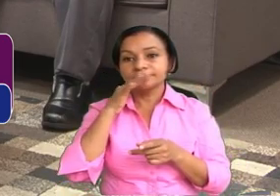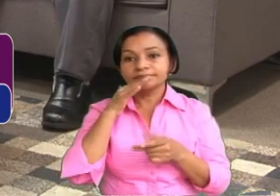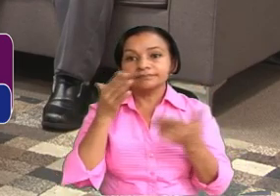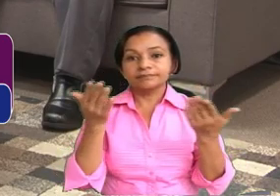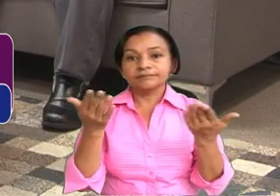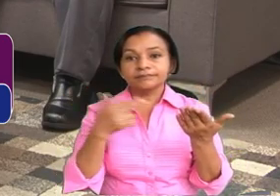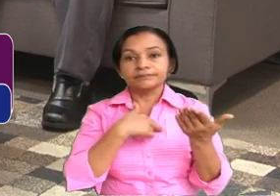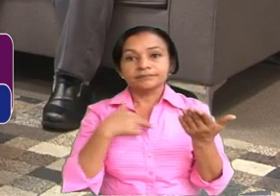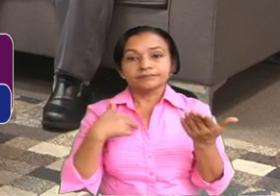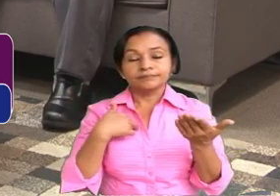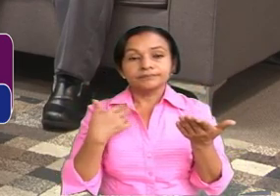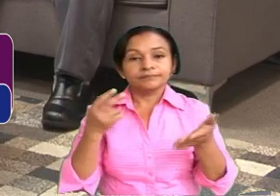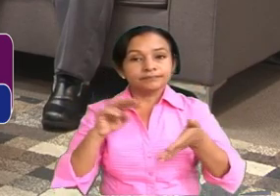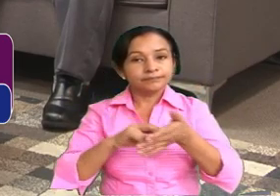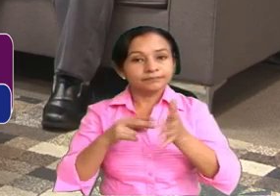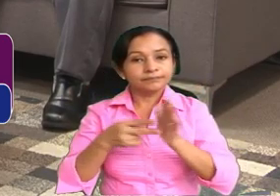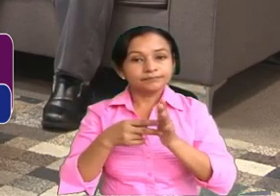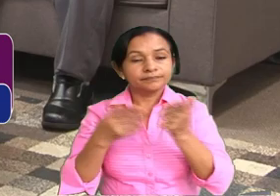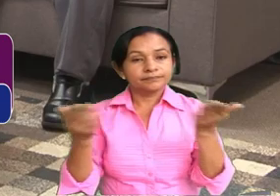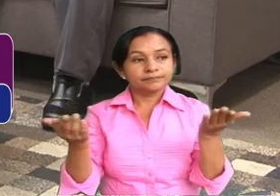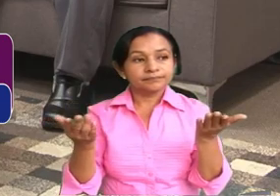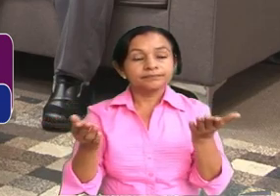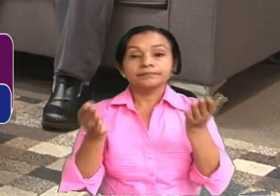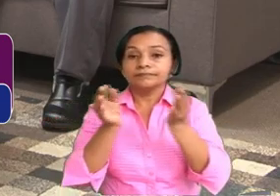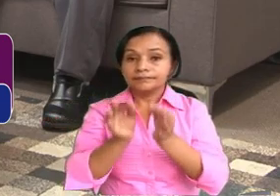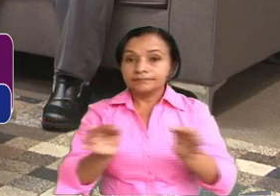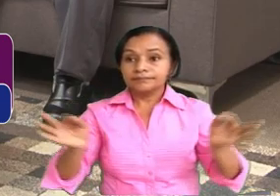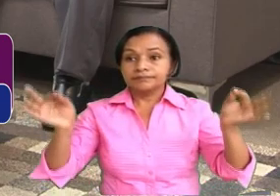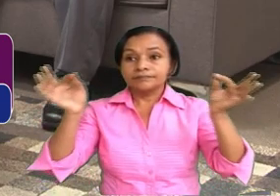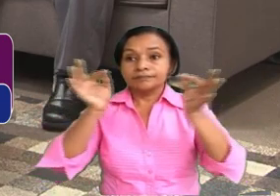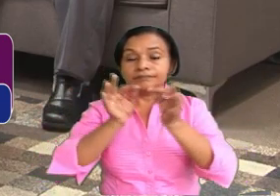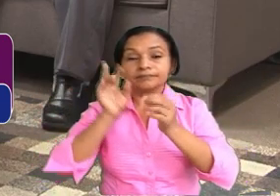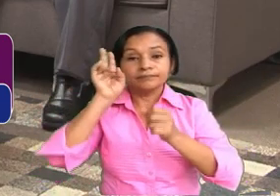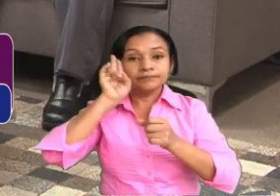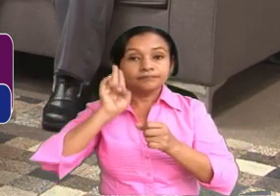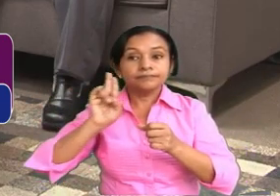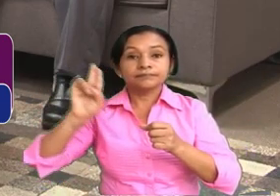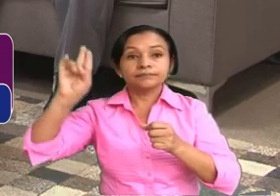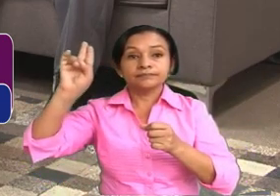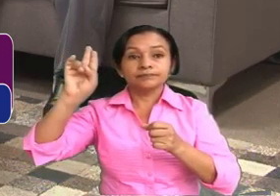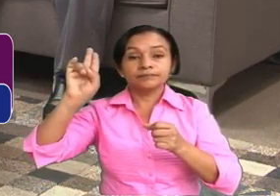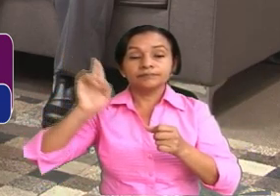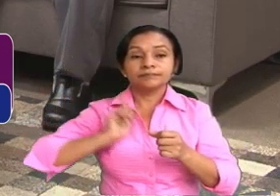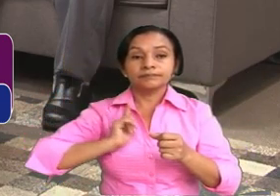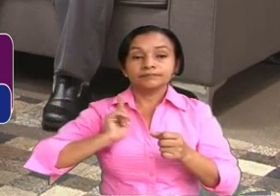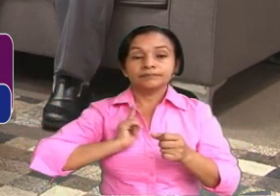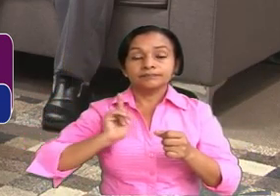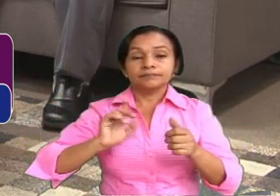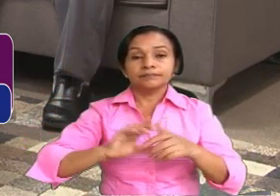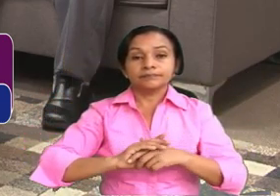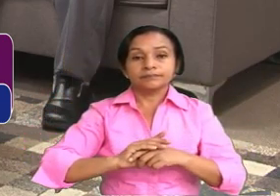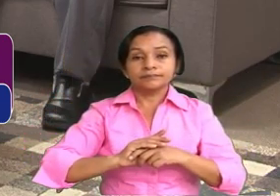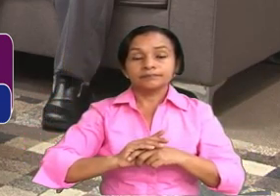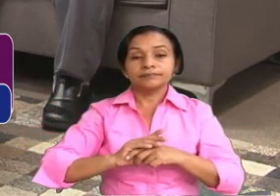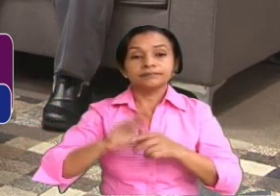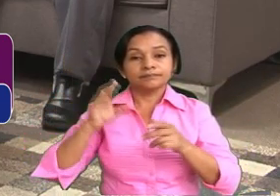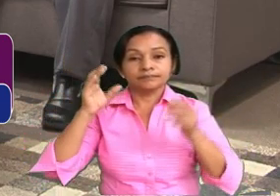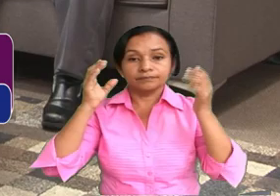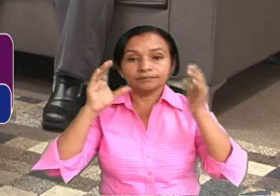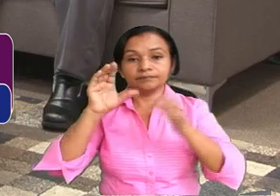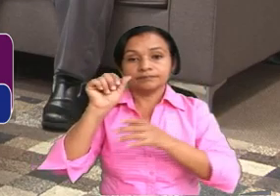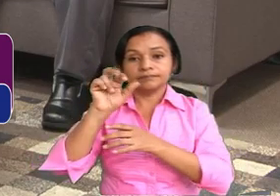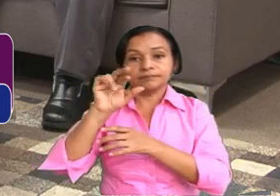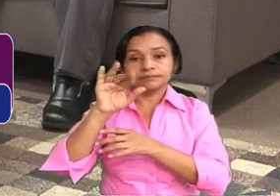Entonces, eso ha sido algo interesante, que las universidades tengan presencia en nuestra costa